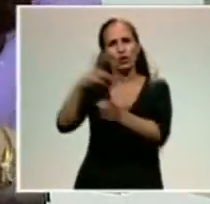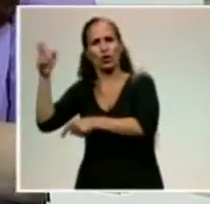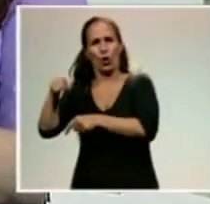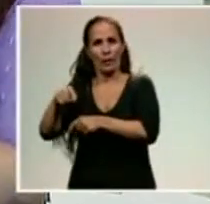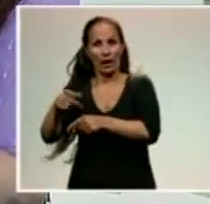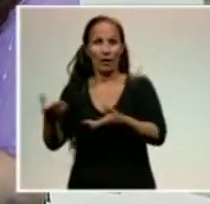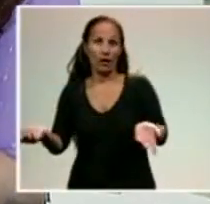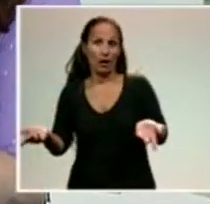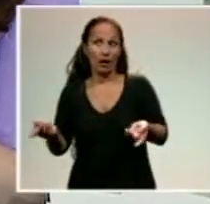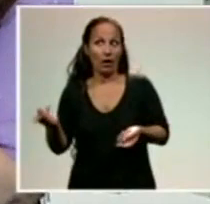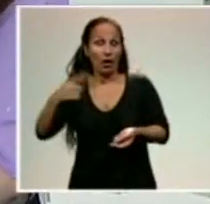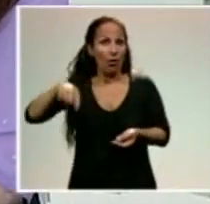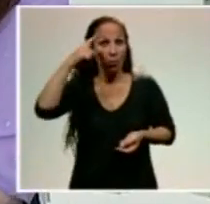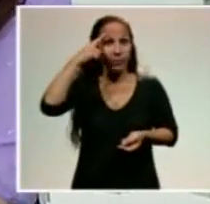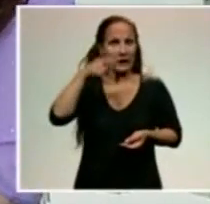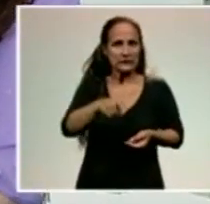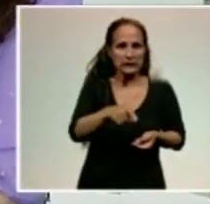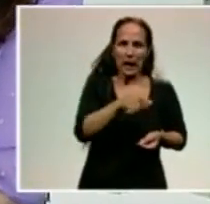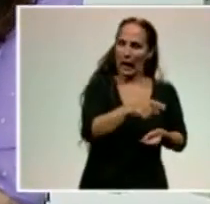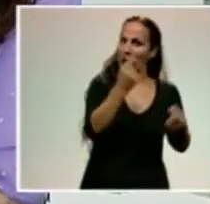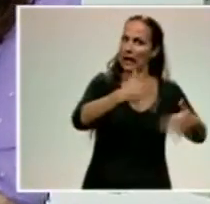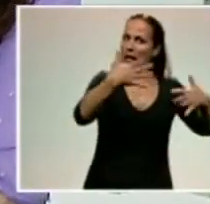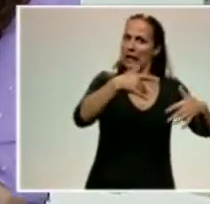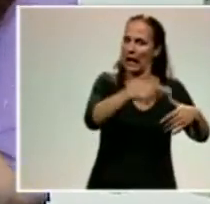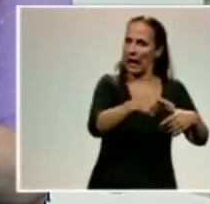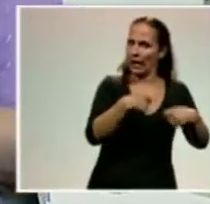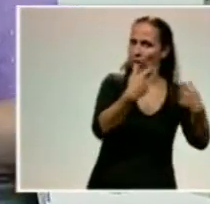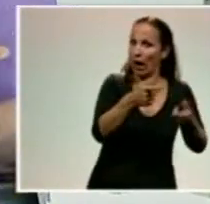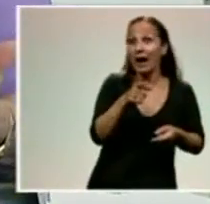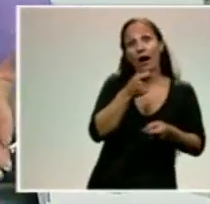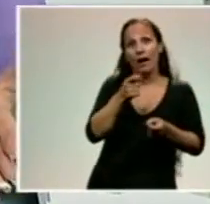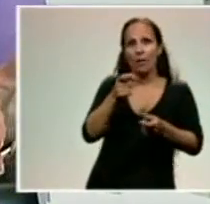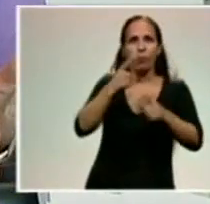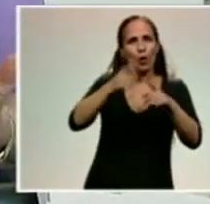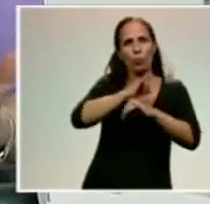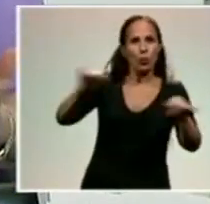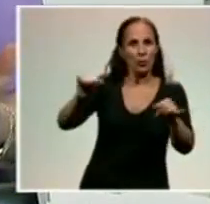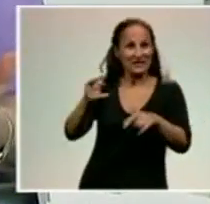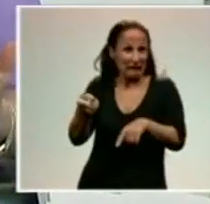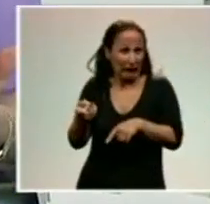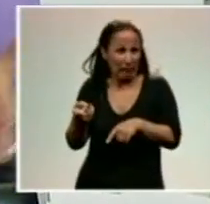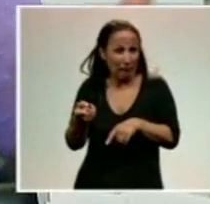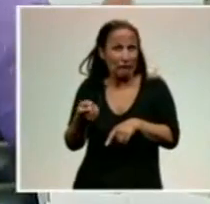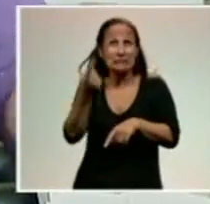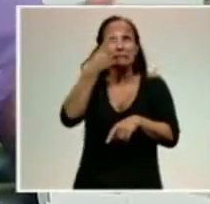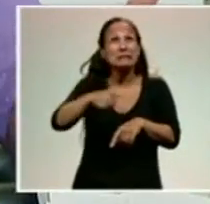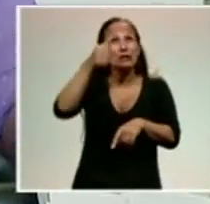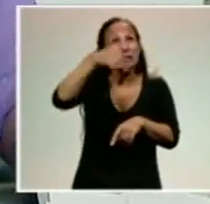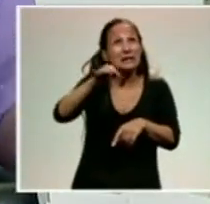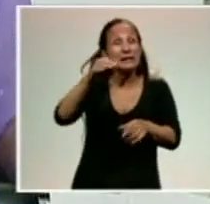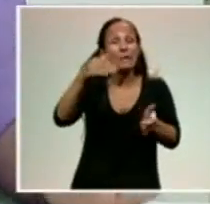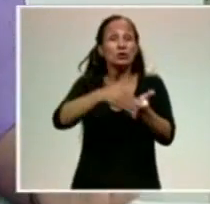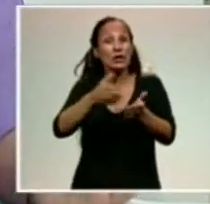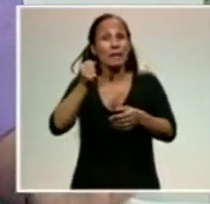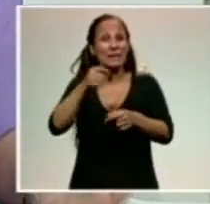Si les parece muy caro lo que le damos a 40 millones de argentinos, ¿qué podrá hacer gastar 160 millones de pesos en un canal que tal vez